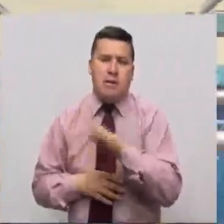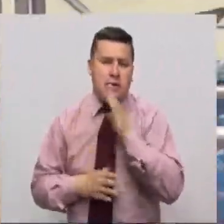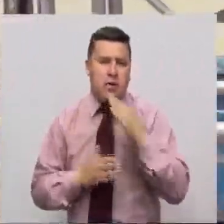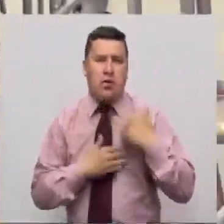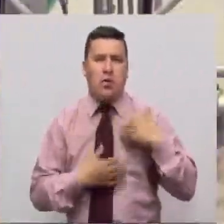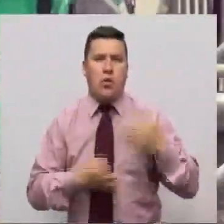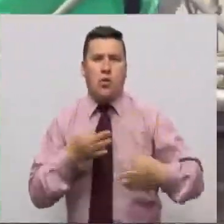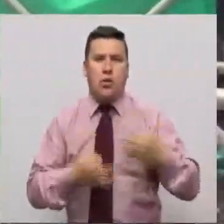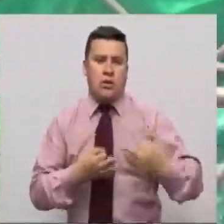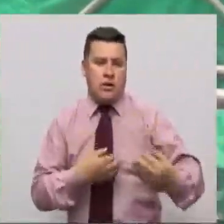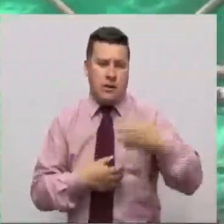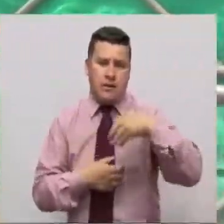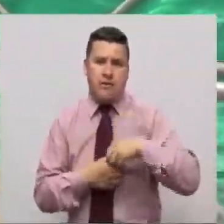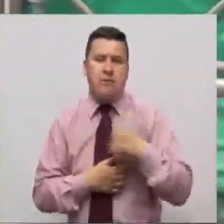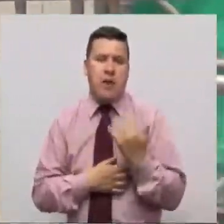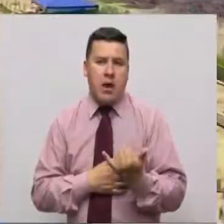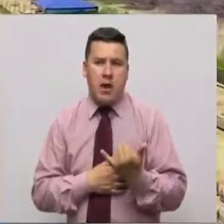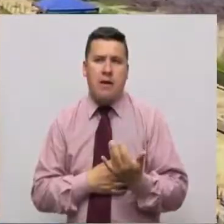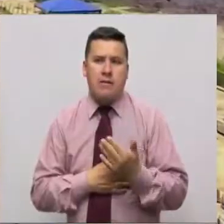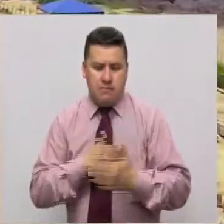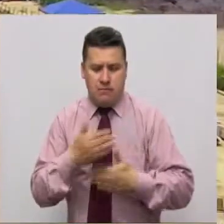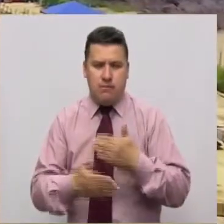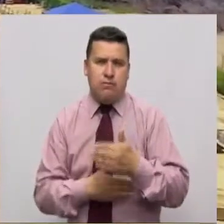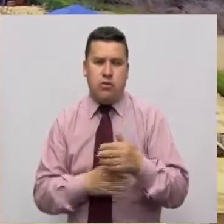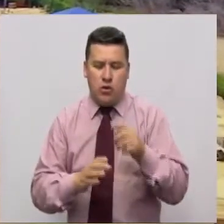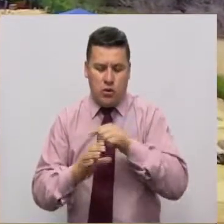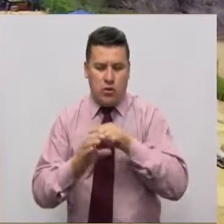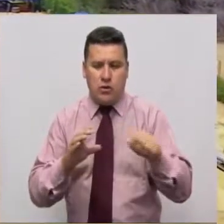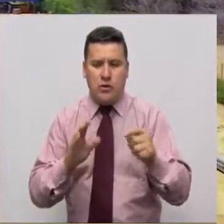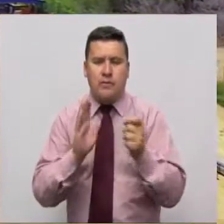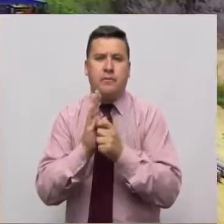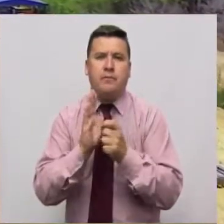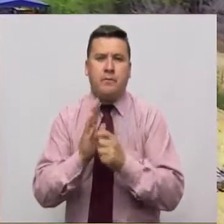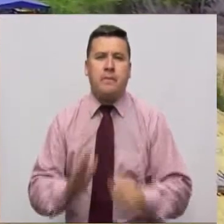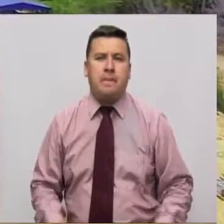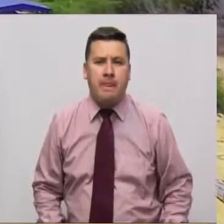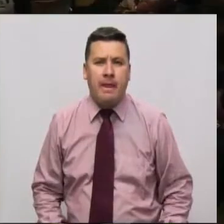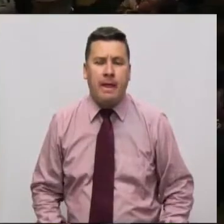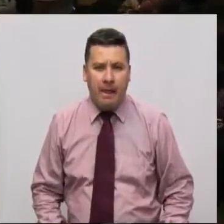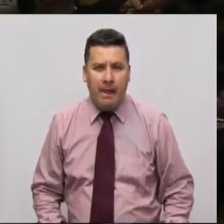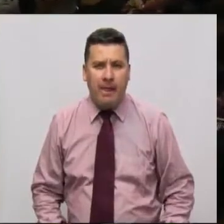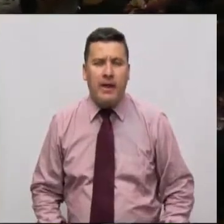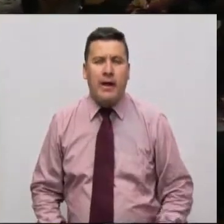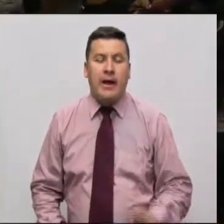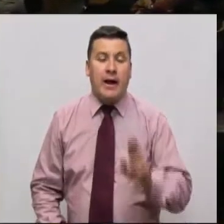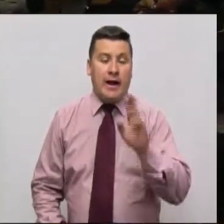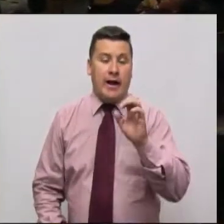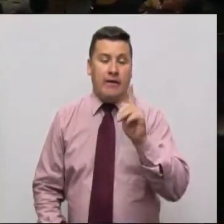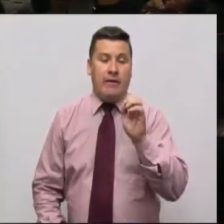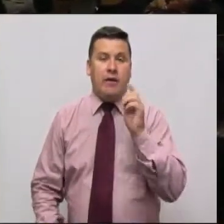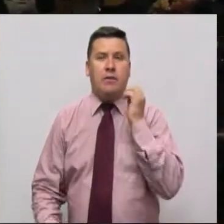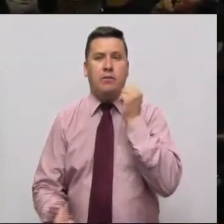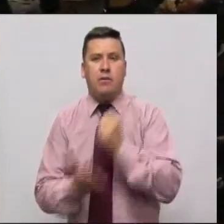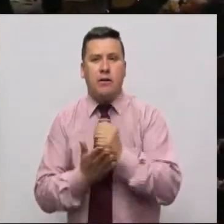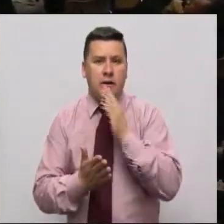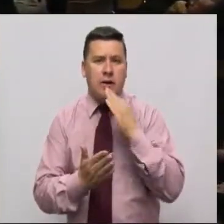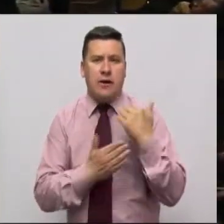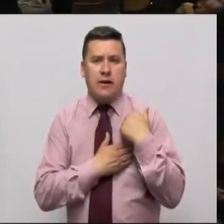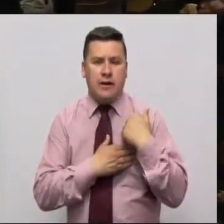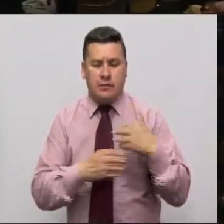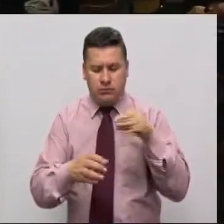ha generado un juicio de responsabilidad fiscal que actualmente adelanta la Contraloría. En el caso de Reficar se